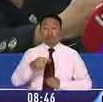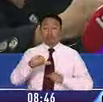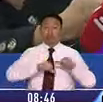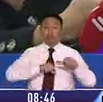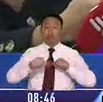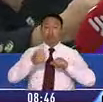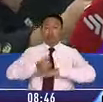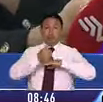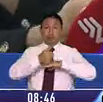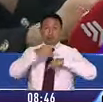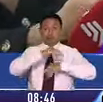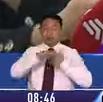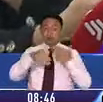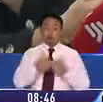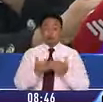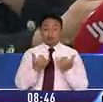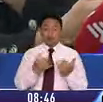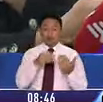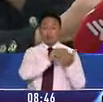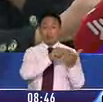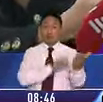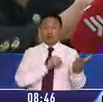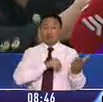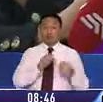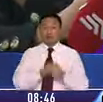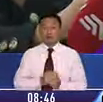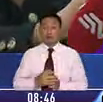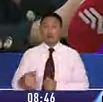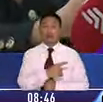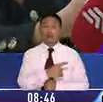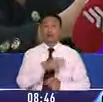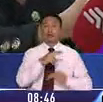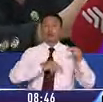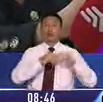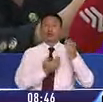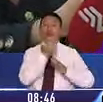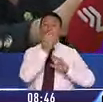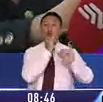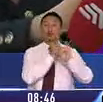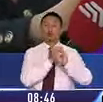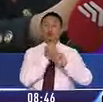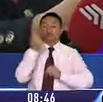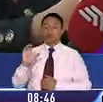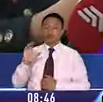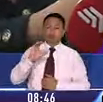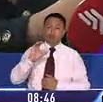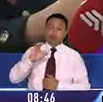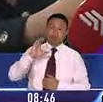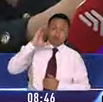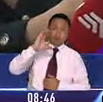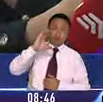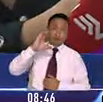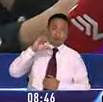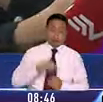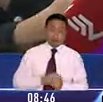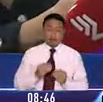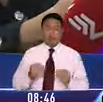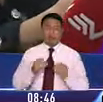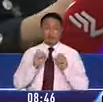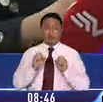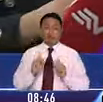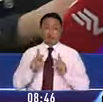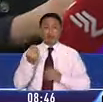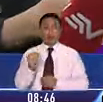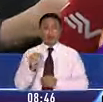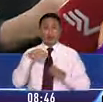para que todos estos grandes proyectos como la construcción de institutos, el aumento de presupuesto para las universidades, más oportunidades para los jóvenes,